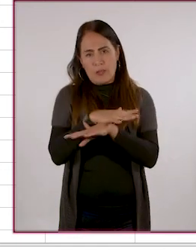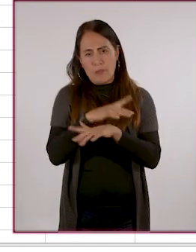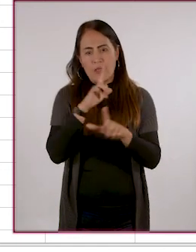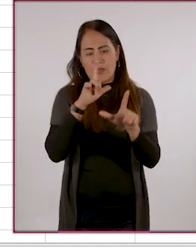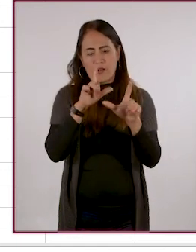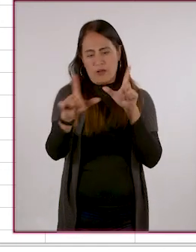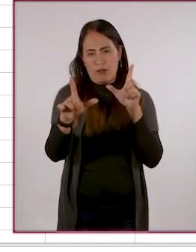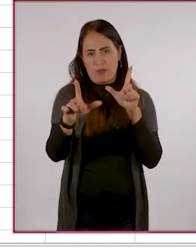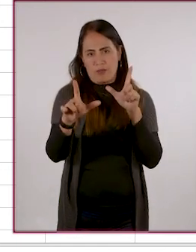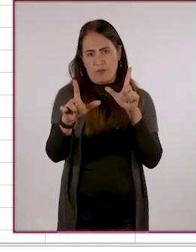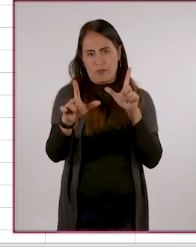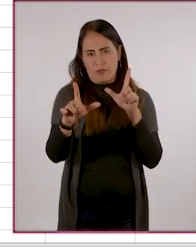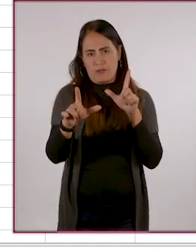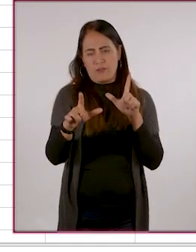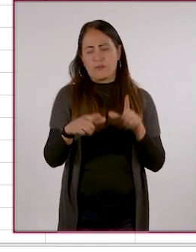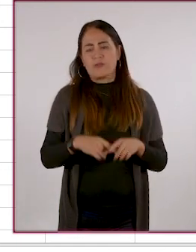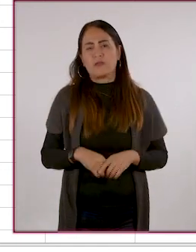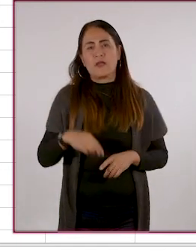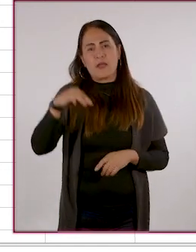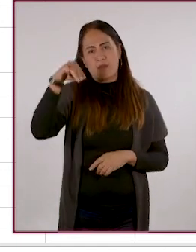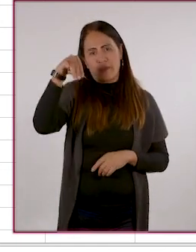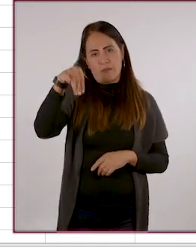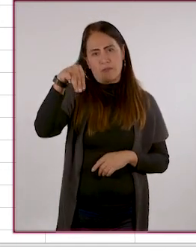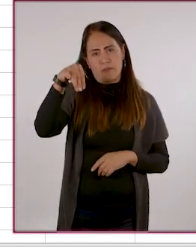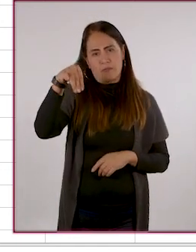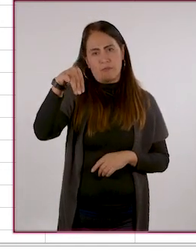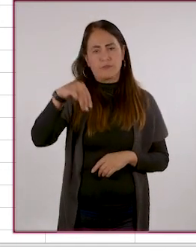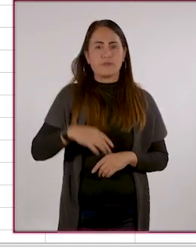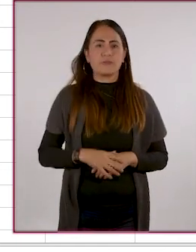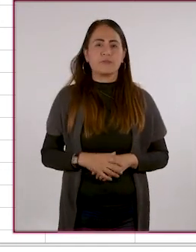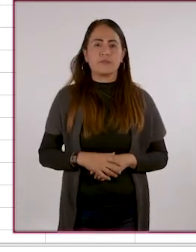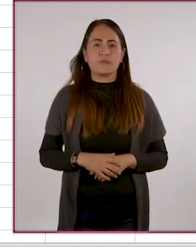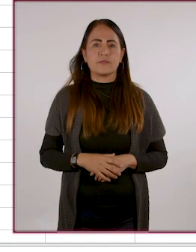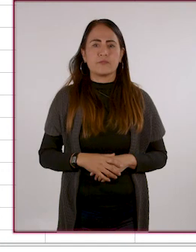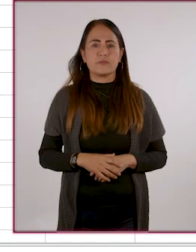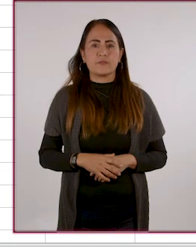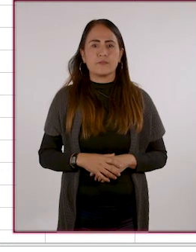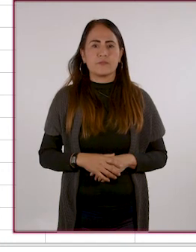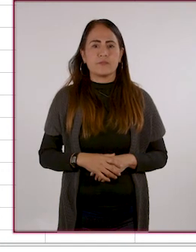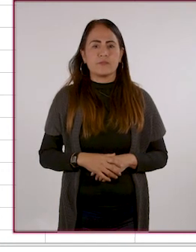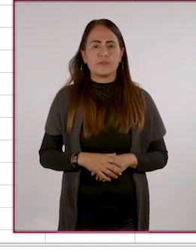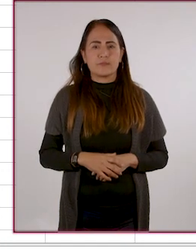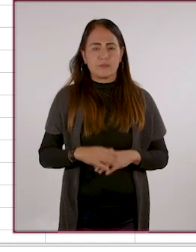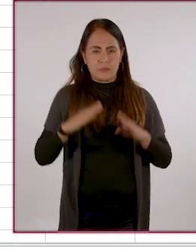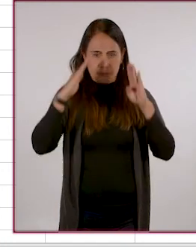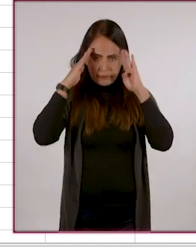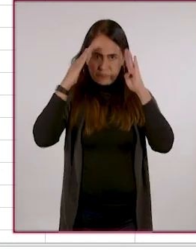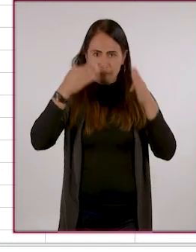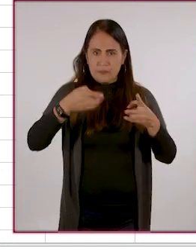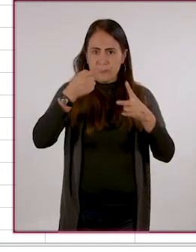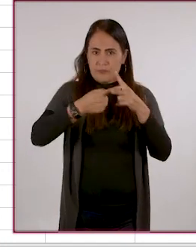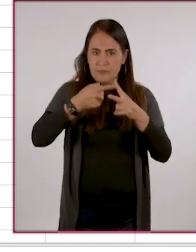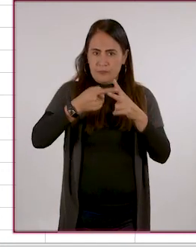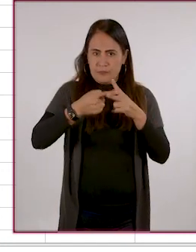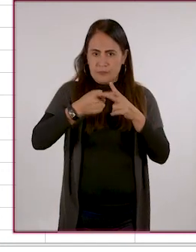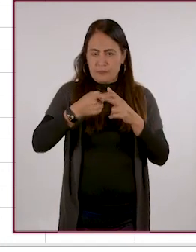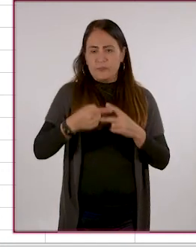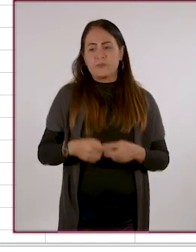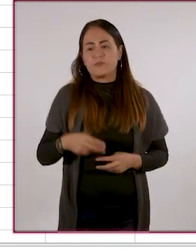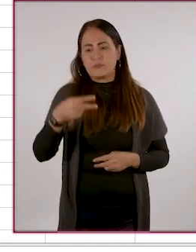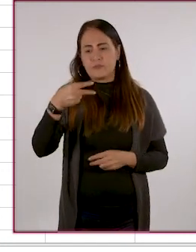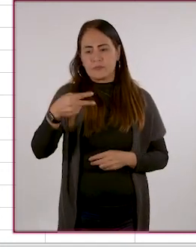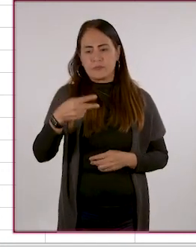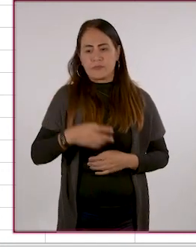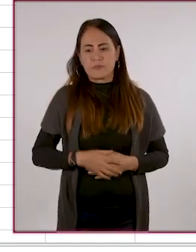Y también tengo que cambiarle pues la letra, ¿no? Que quiero que busque M's. Y en el caso para que